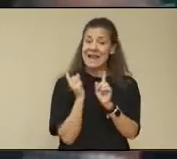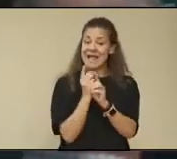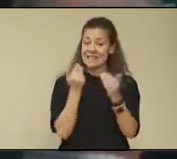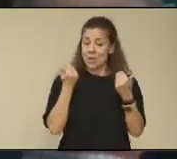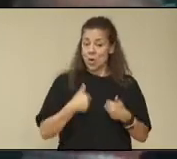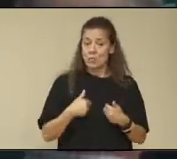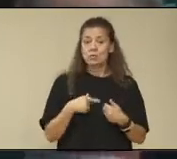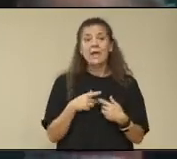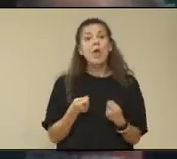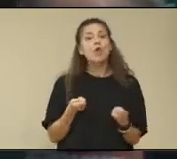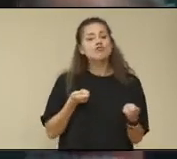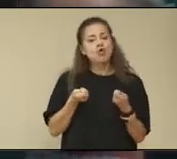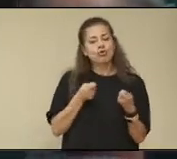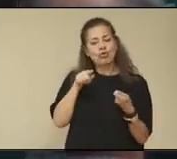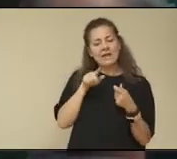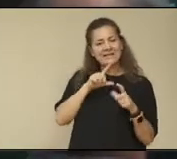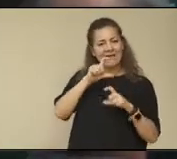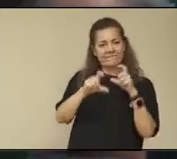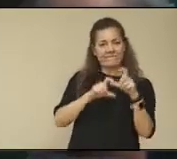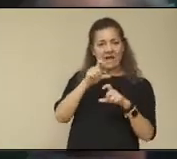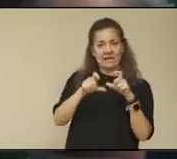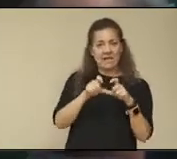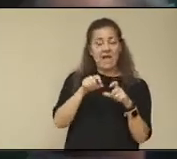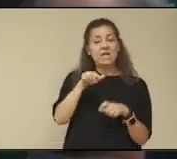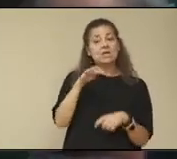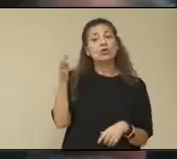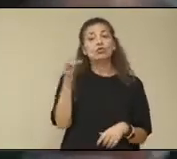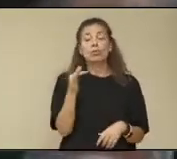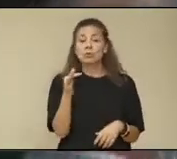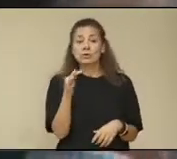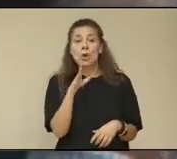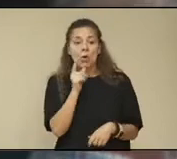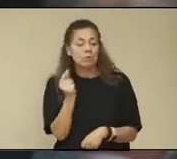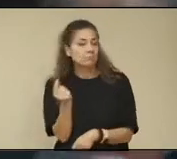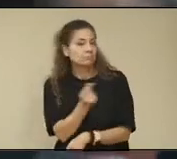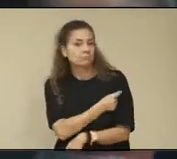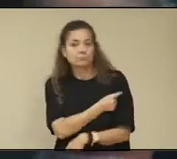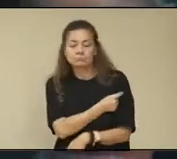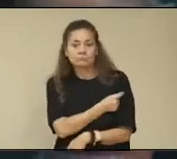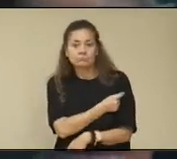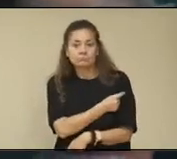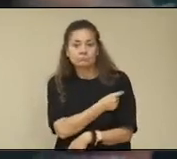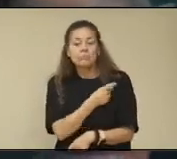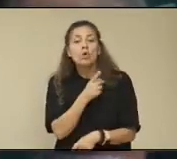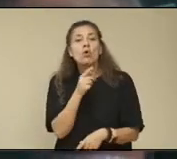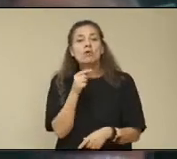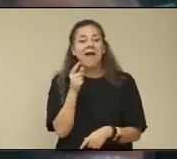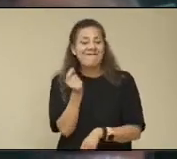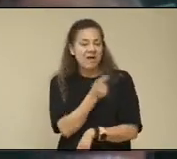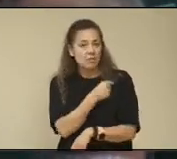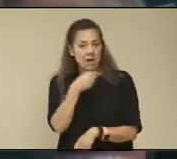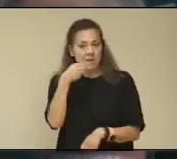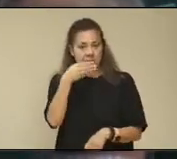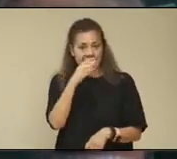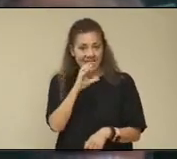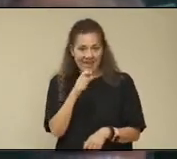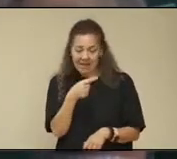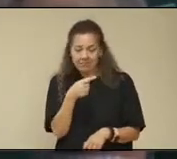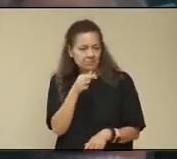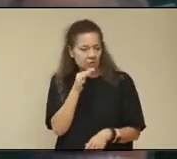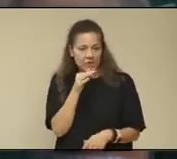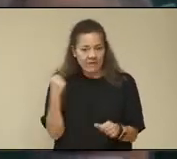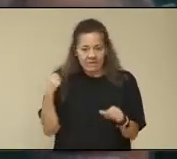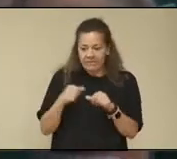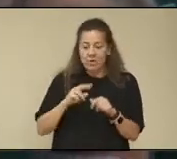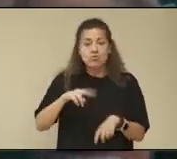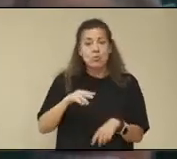son neutralizantes contra la bacteria, y eso en tuberculosis por vía intradérmica con la vacuna de BCG o MTBVAC no se había visto nunca. Por